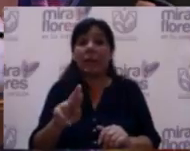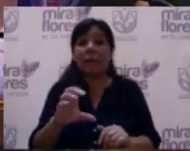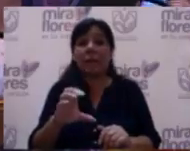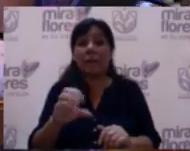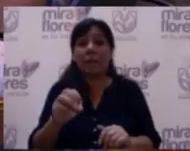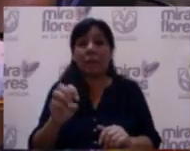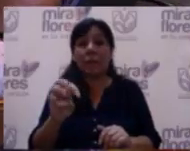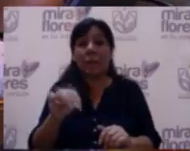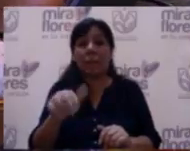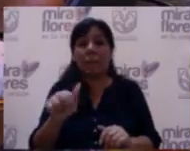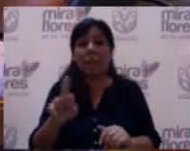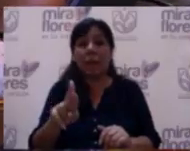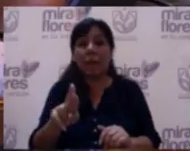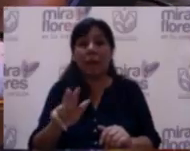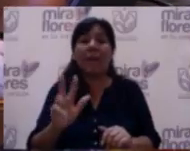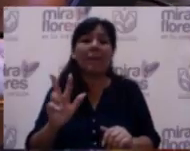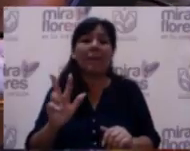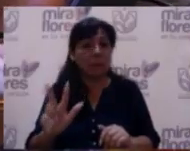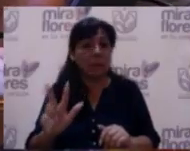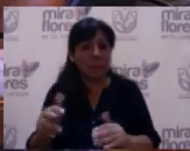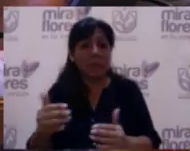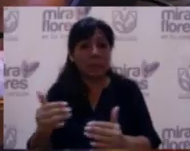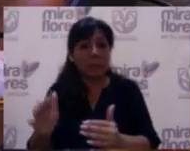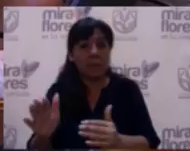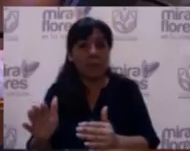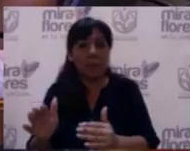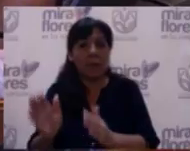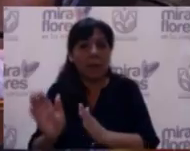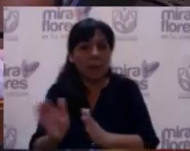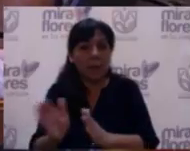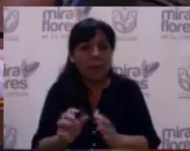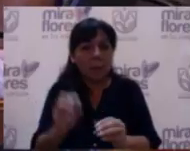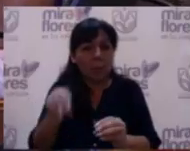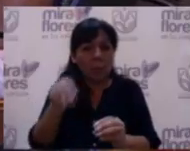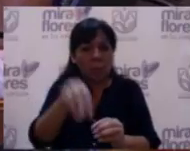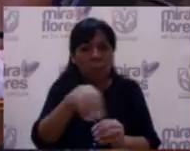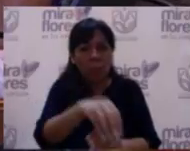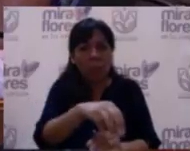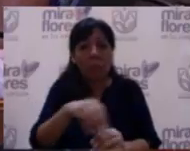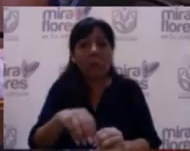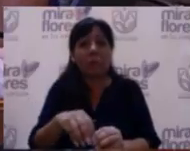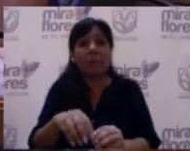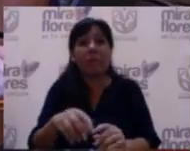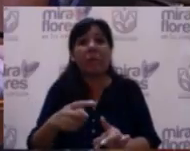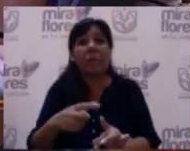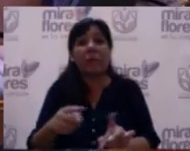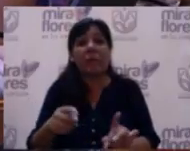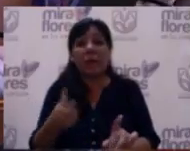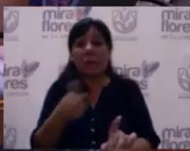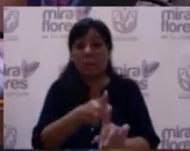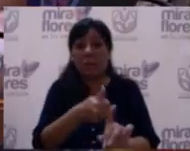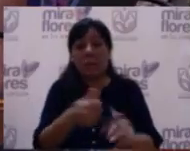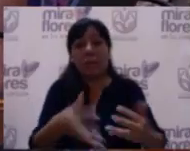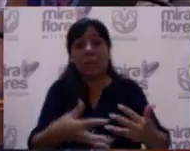portátiles y hay que tener mucho cuidado con esto, dado que se le ha dado a la misma